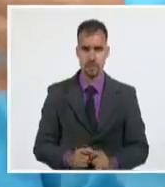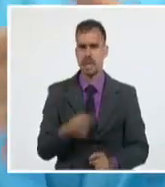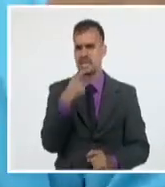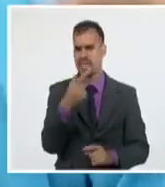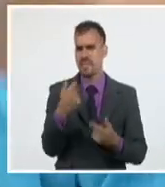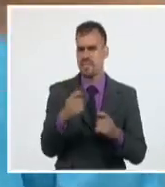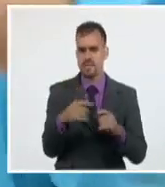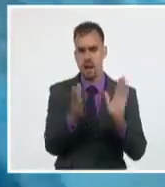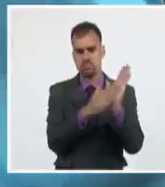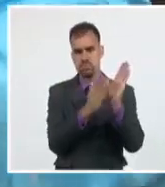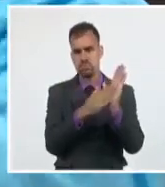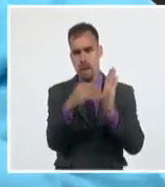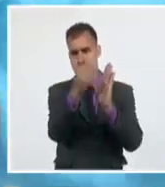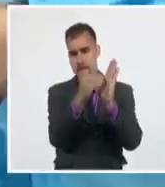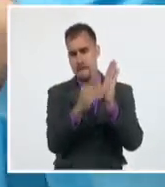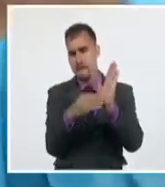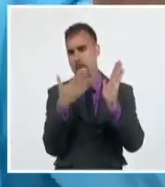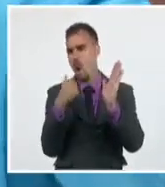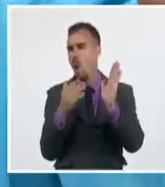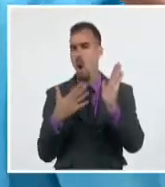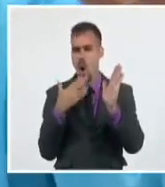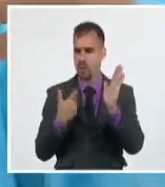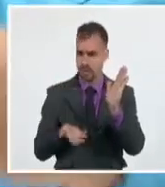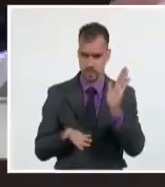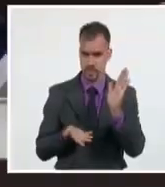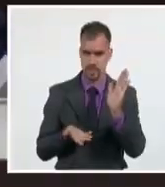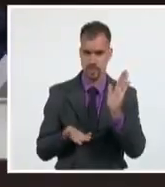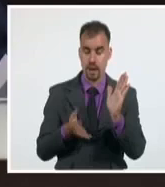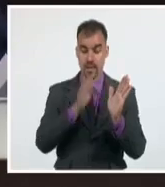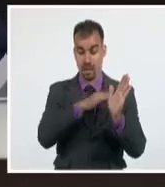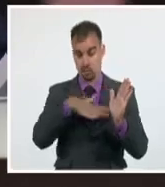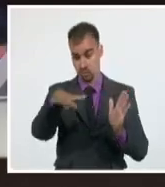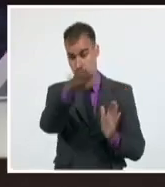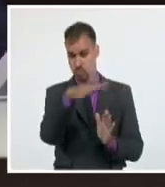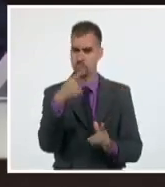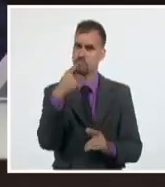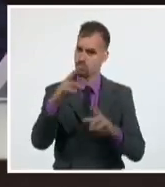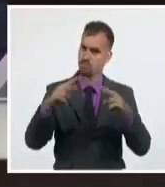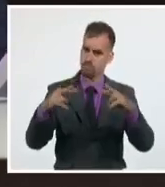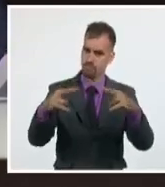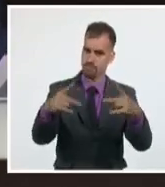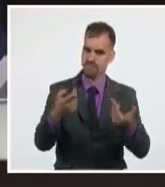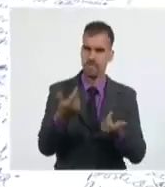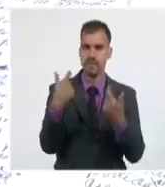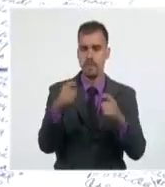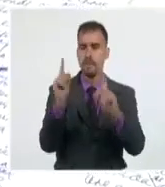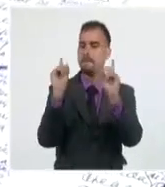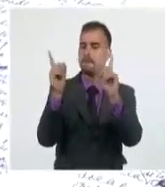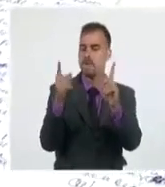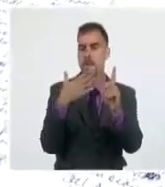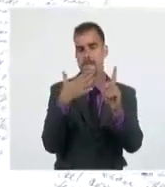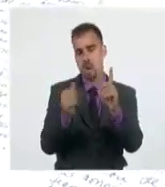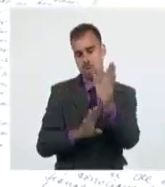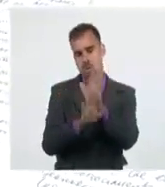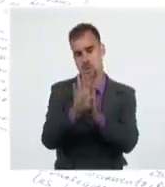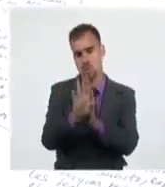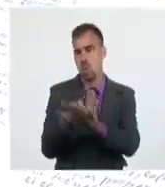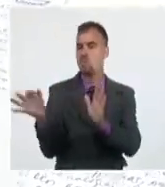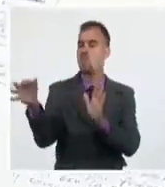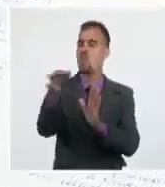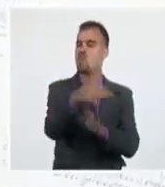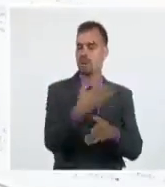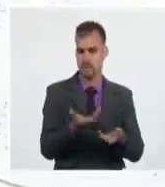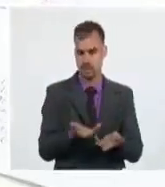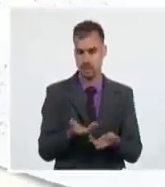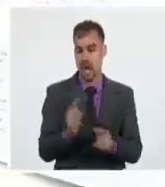del documento. Como parte del debate, los delegados insistieron en la importancia de potenciar las políticas para el desarrollo local, elemento